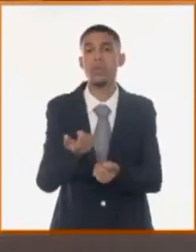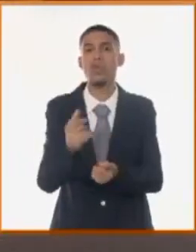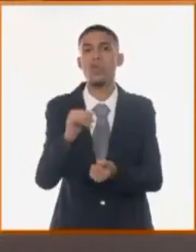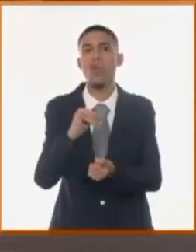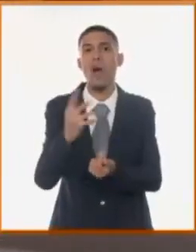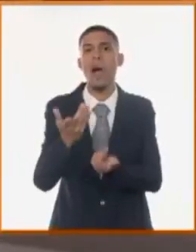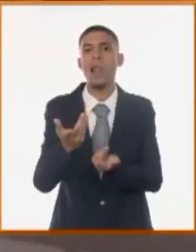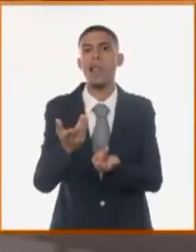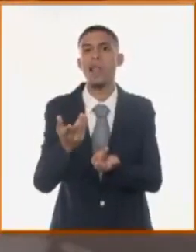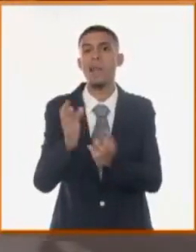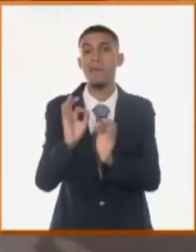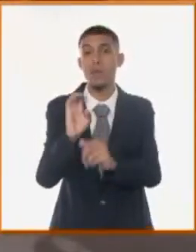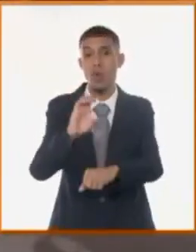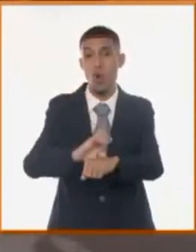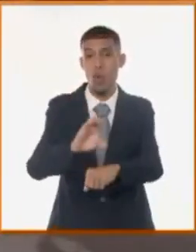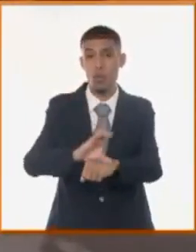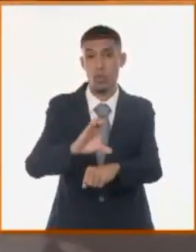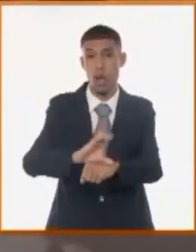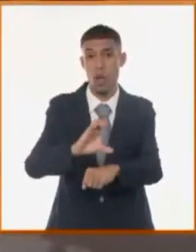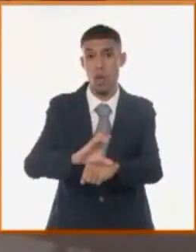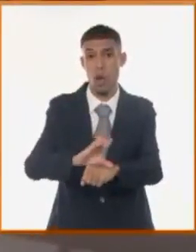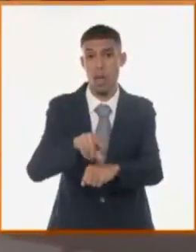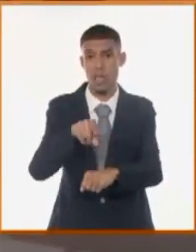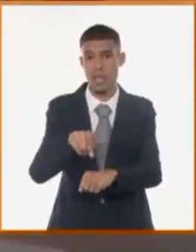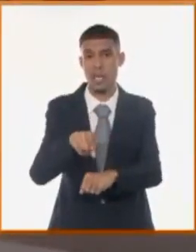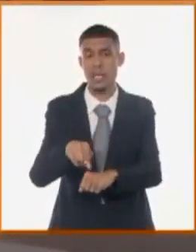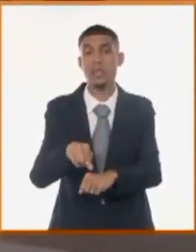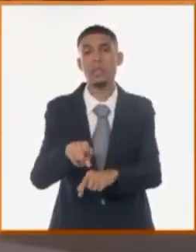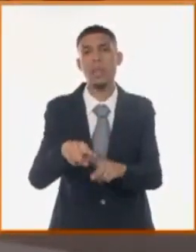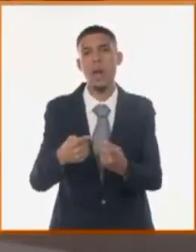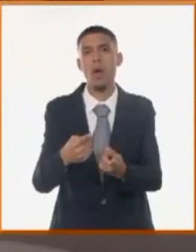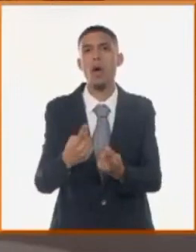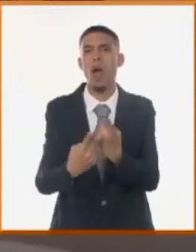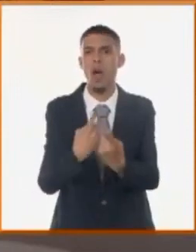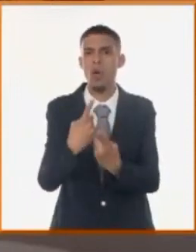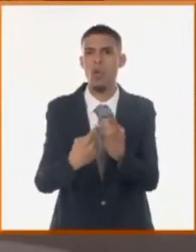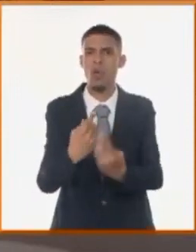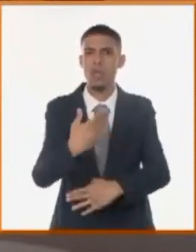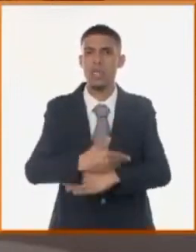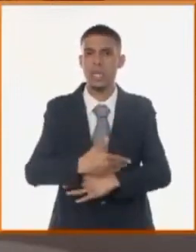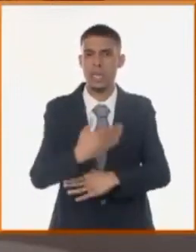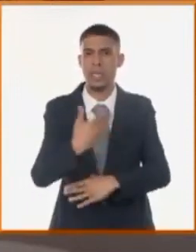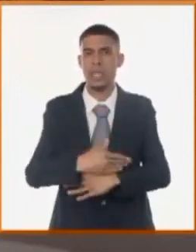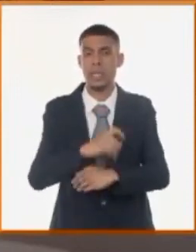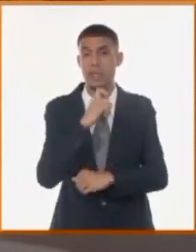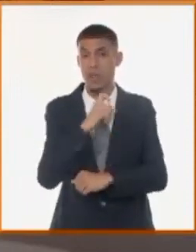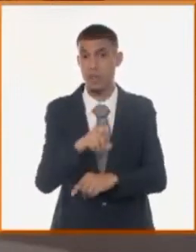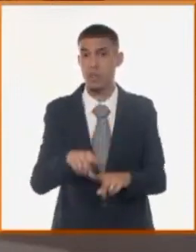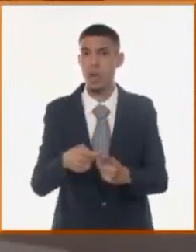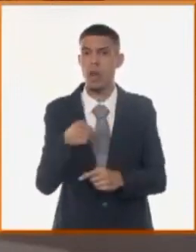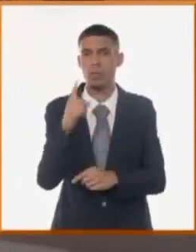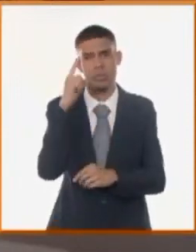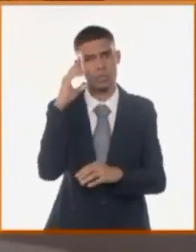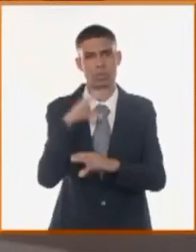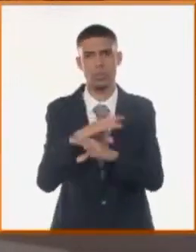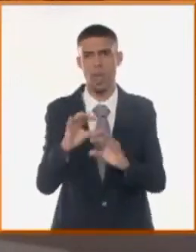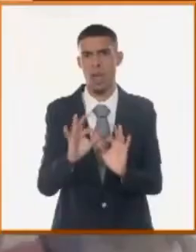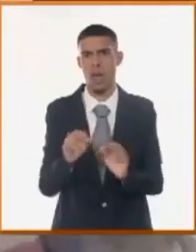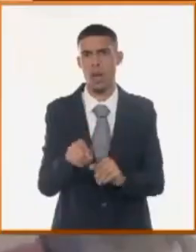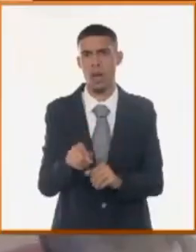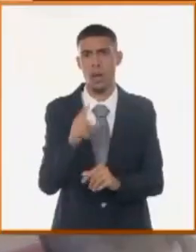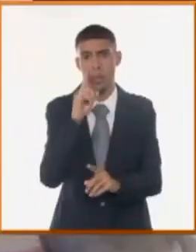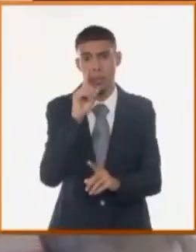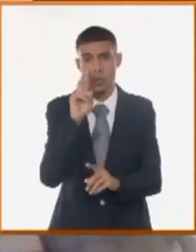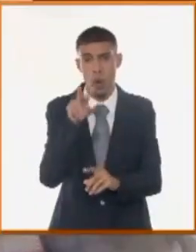tenemos tal cosa. Bueno, sí hay limitaciones, por supuesto, pero también hay desarrollos porque está el conocimiento y está en la búsqueda de